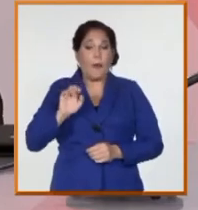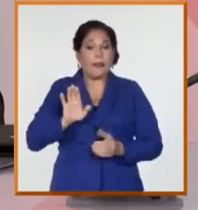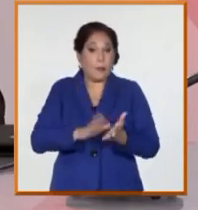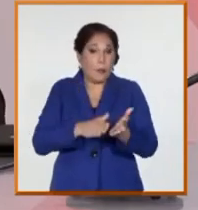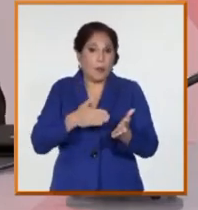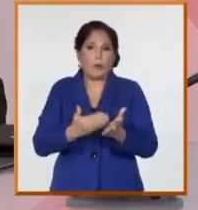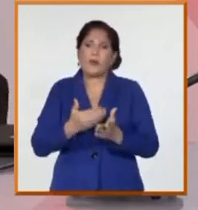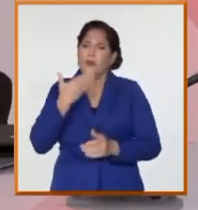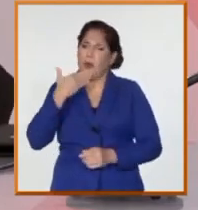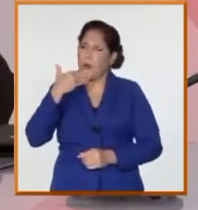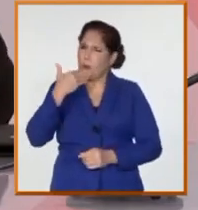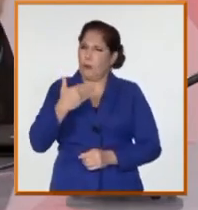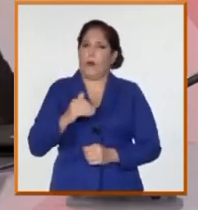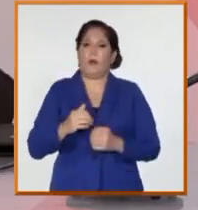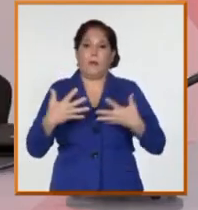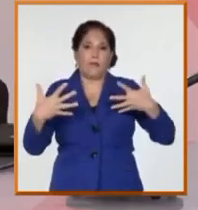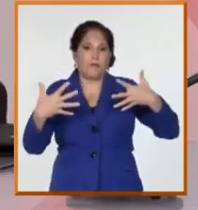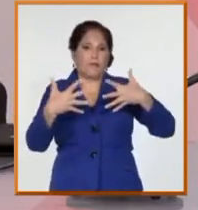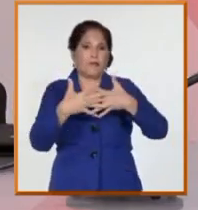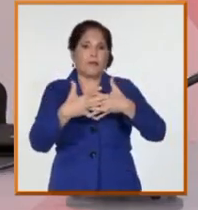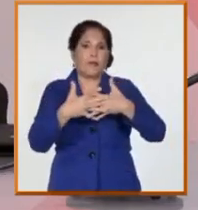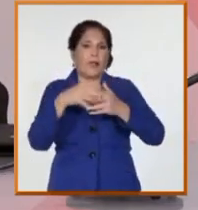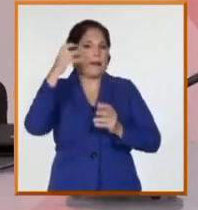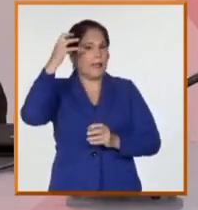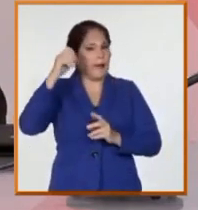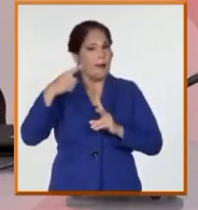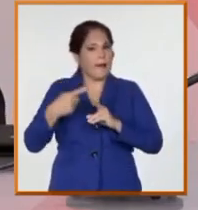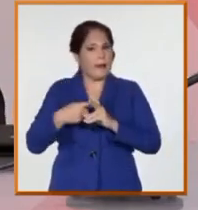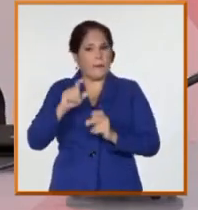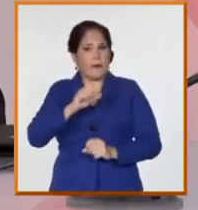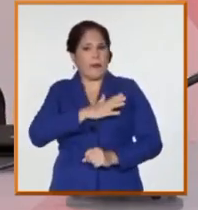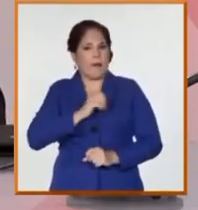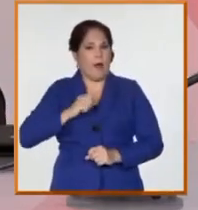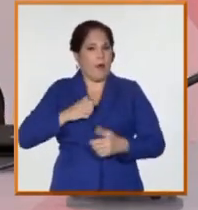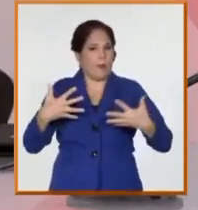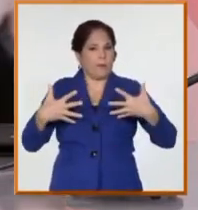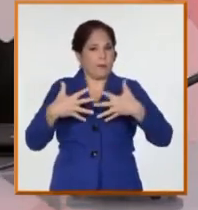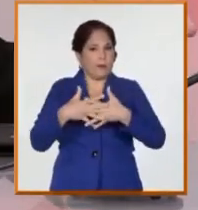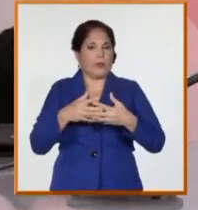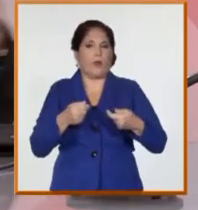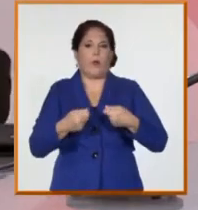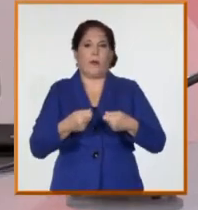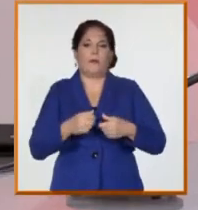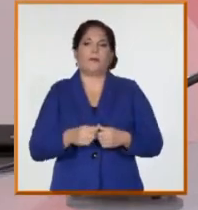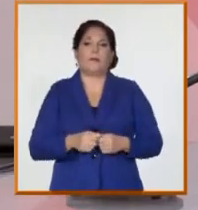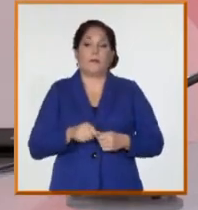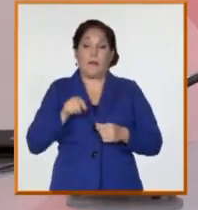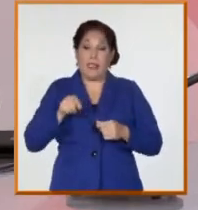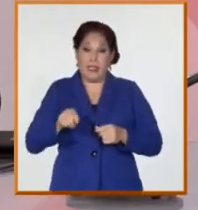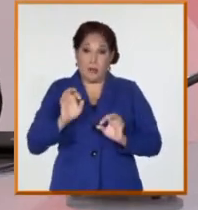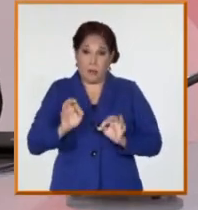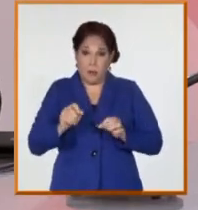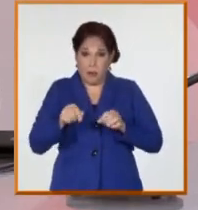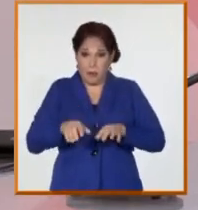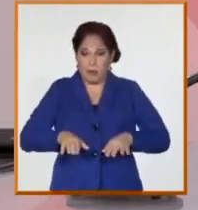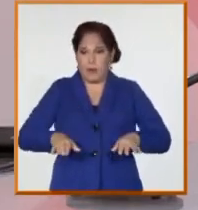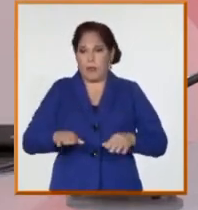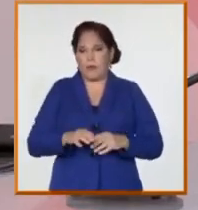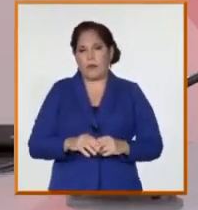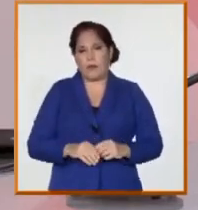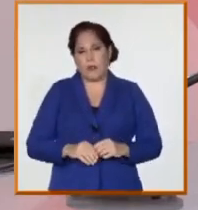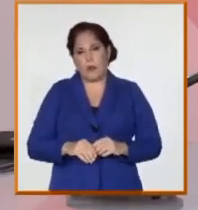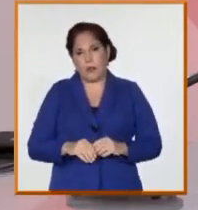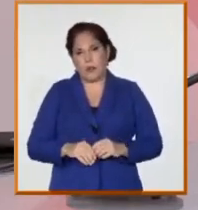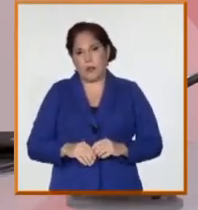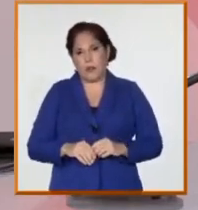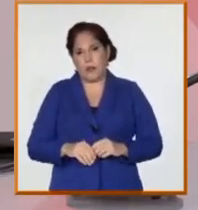generando en la relación entre sector Estatal y sector Estatal de nuestra economía bueno son parte de lo que está ocurriendo